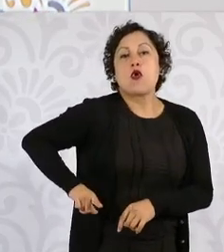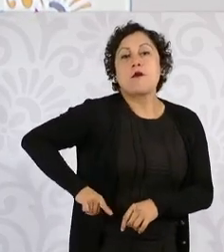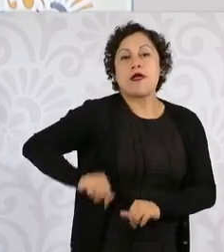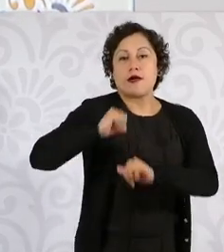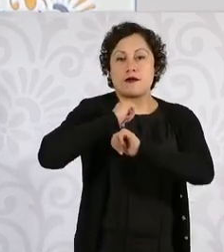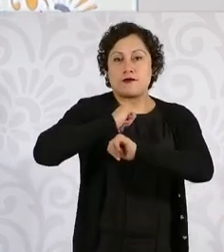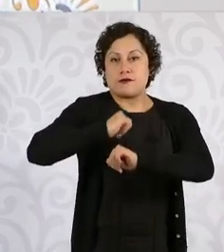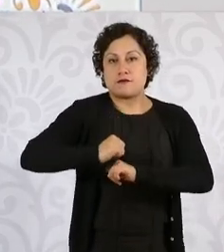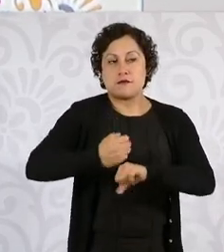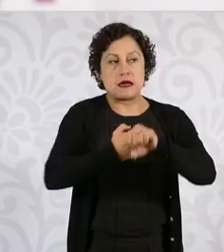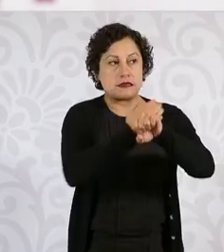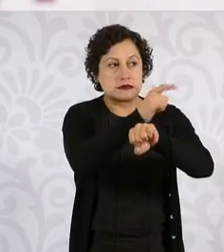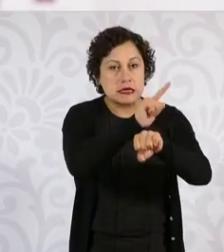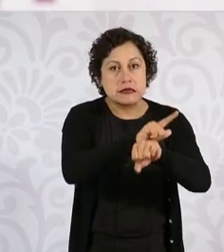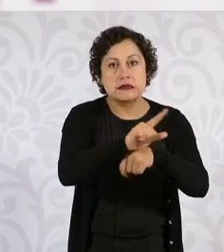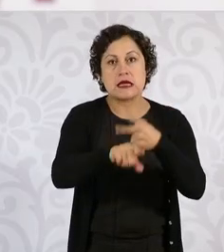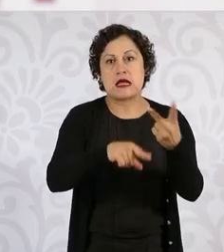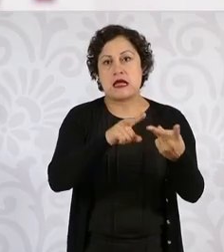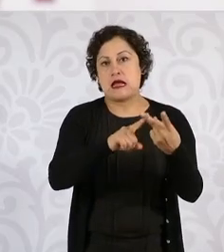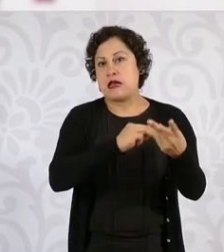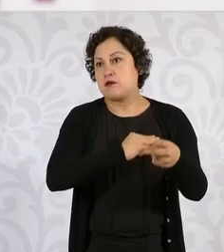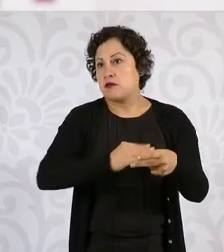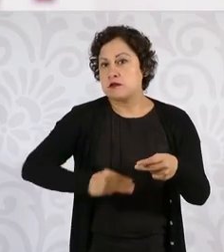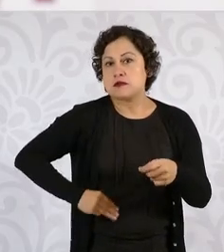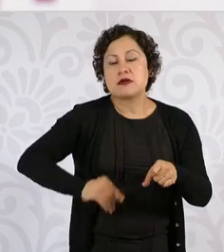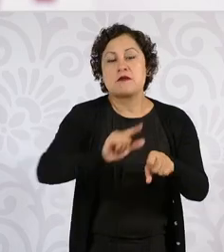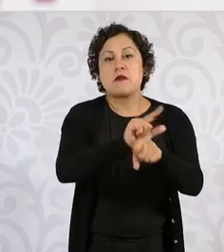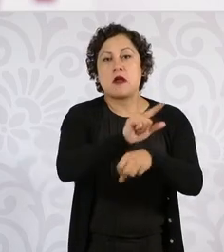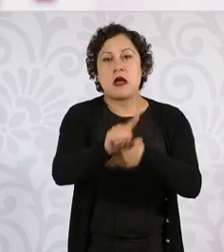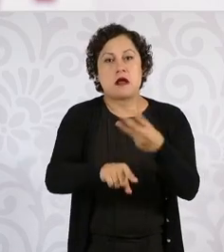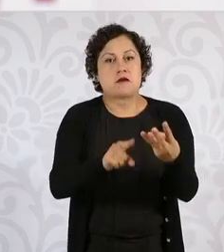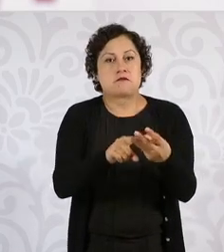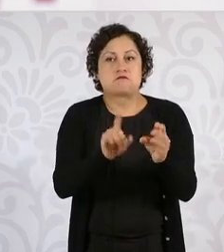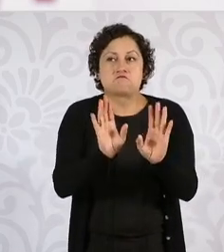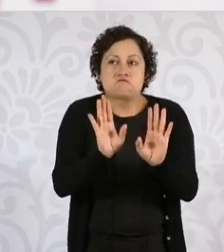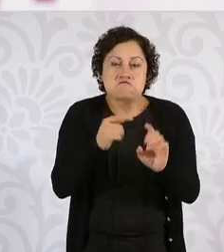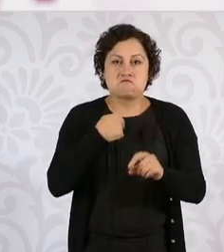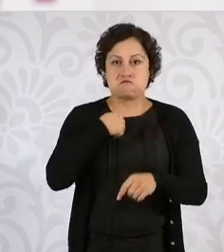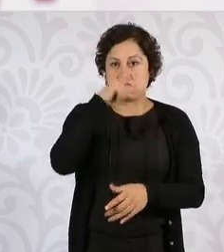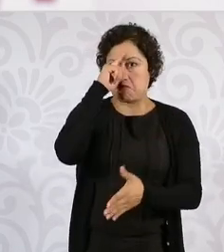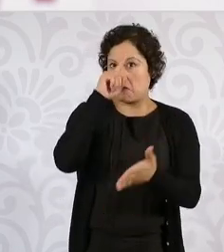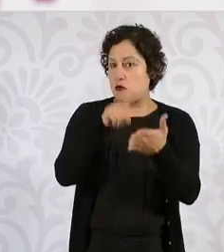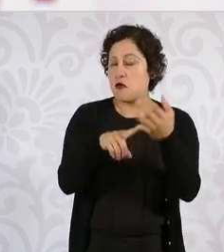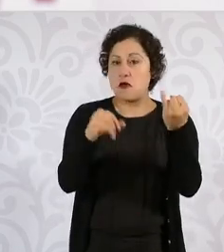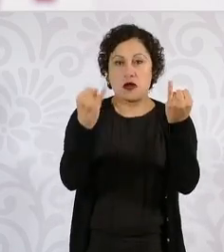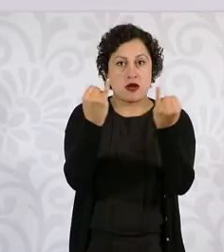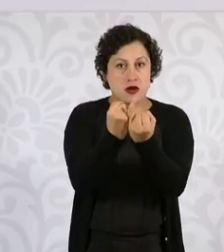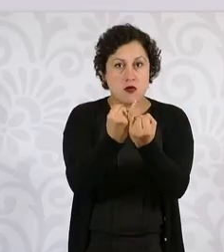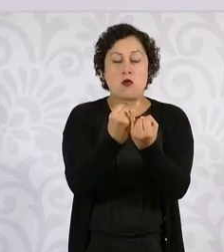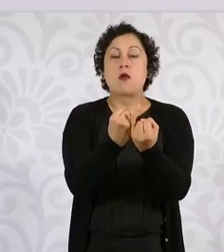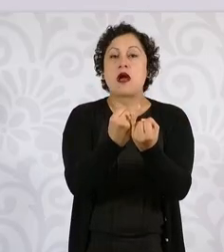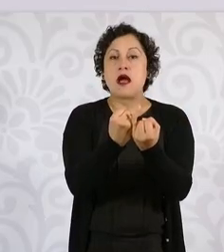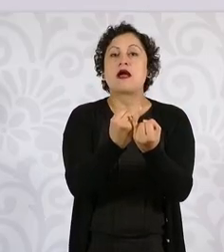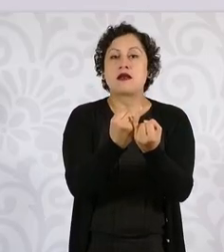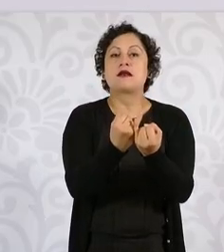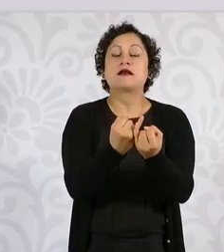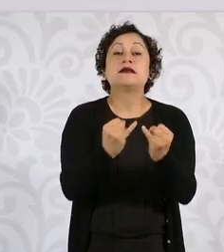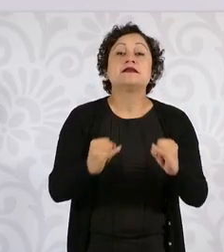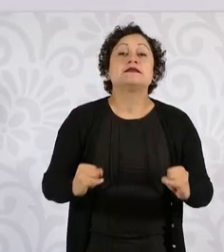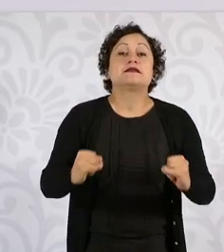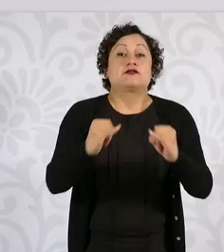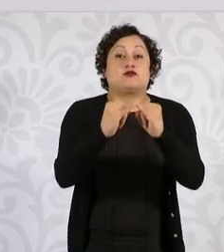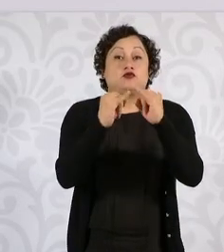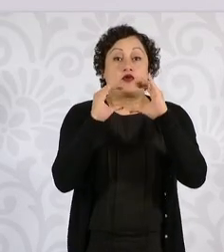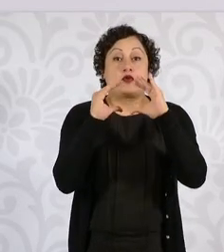hasta instituciones de educación, deberían hacer sus propios programas de austeridad republicana